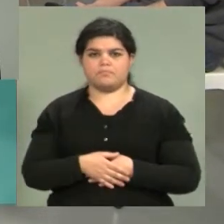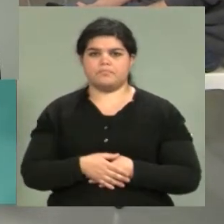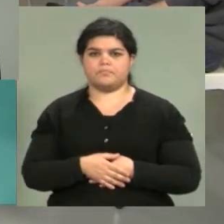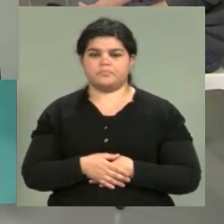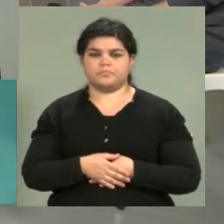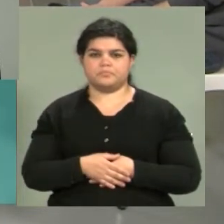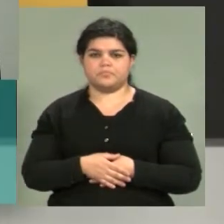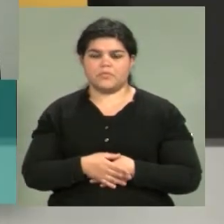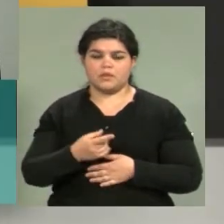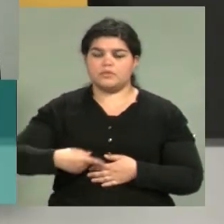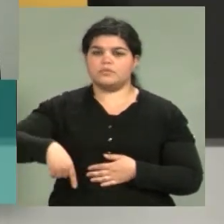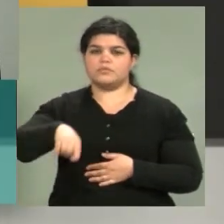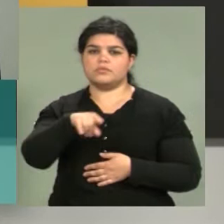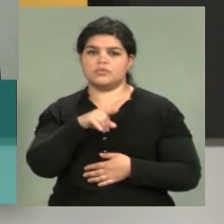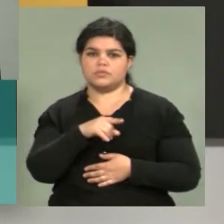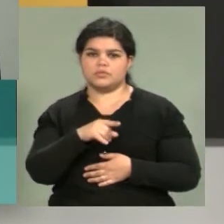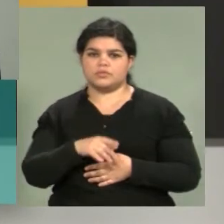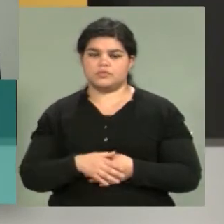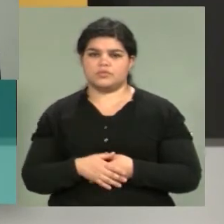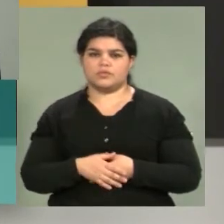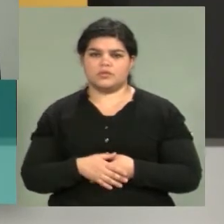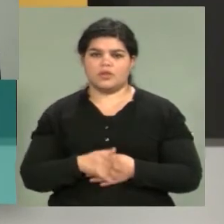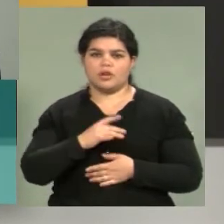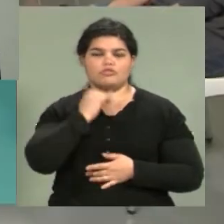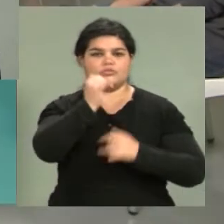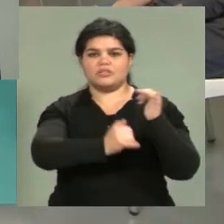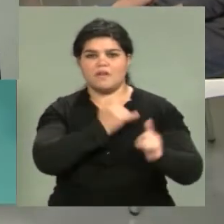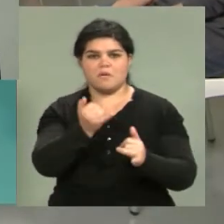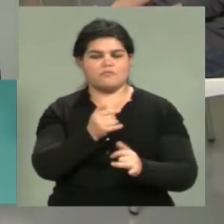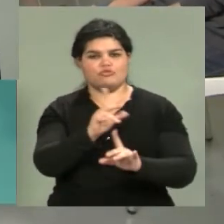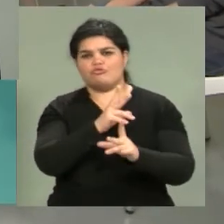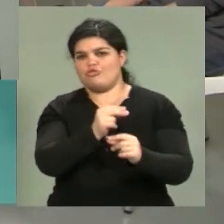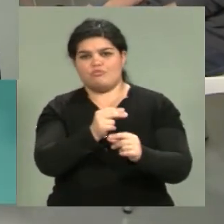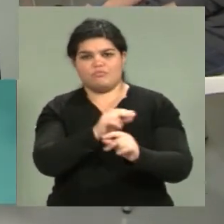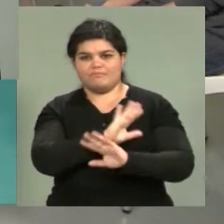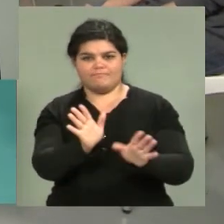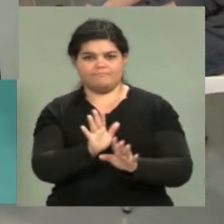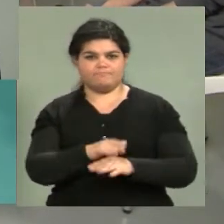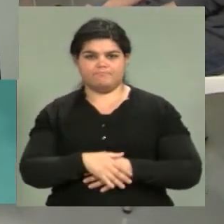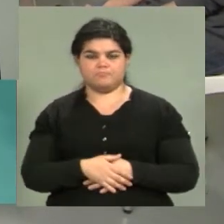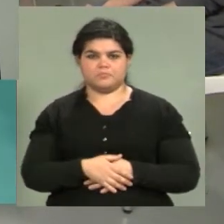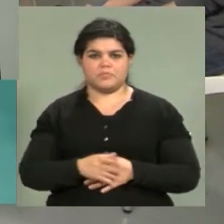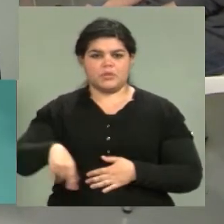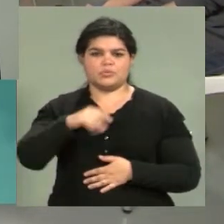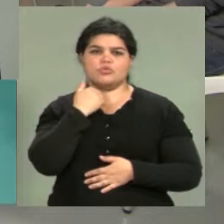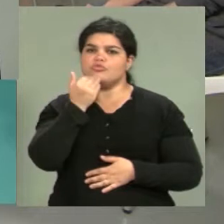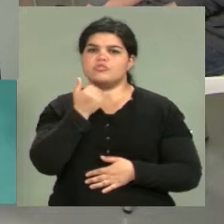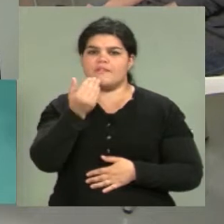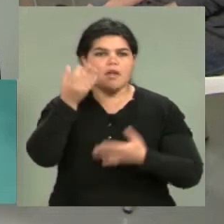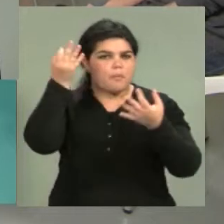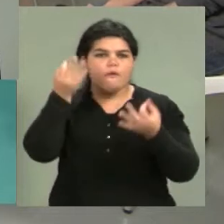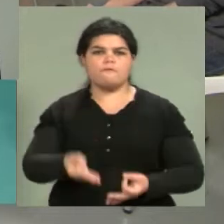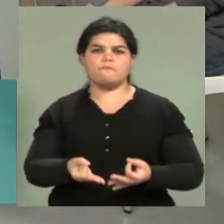volver. Nosotros justamente les recalcábamos que nosotros no entendíamos que no, sin saber, en realidad sin tener una